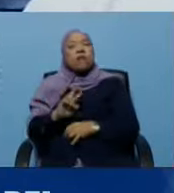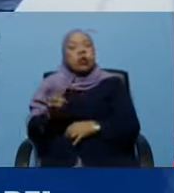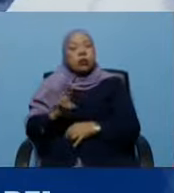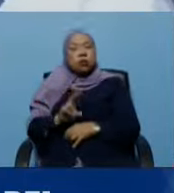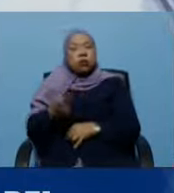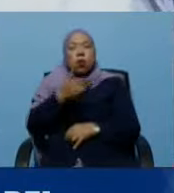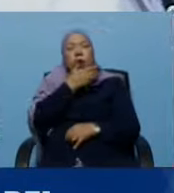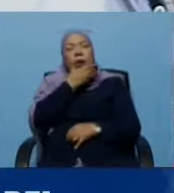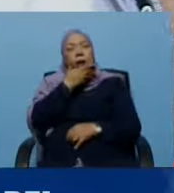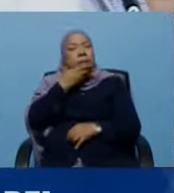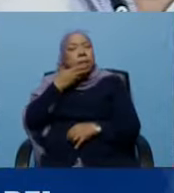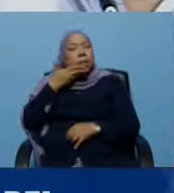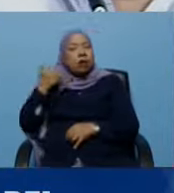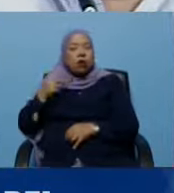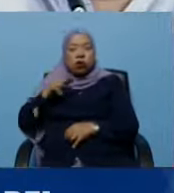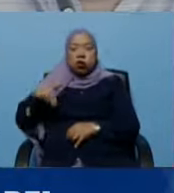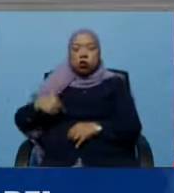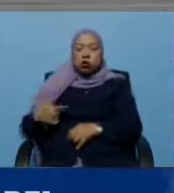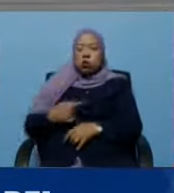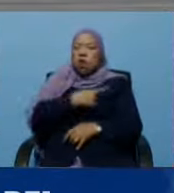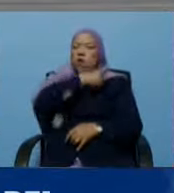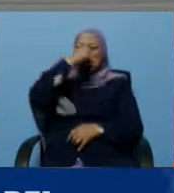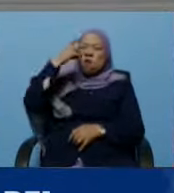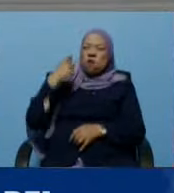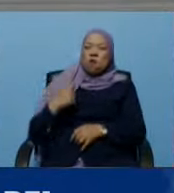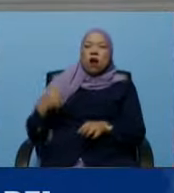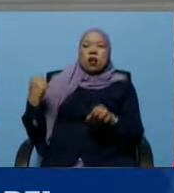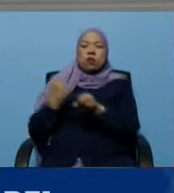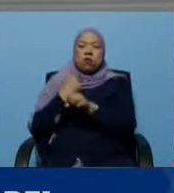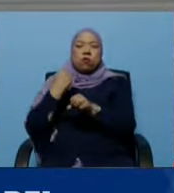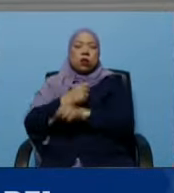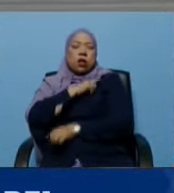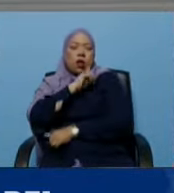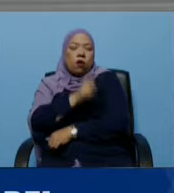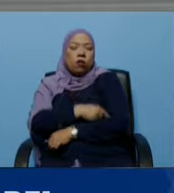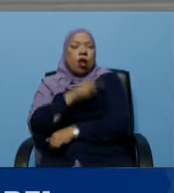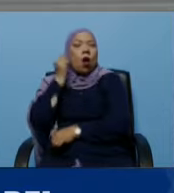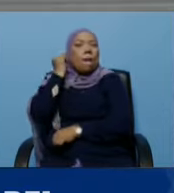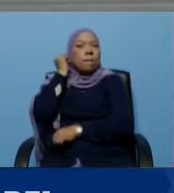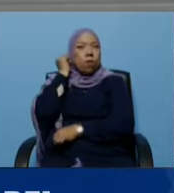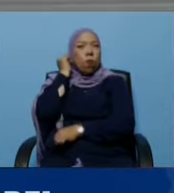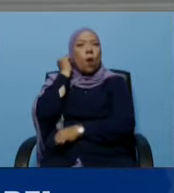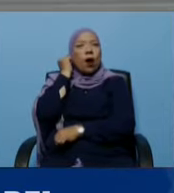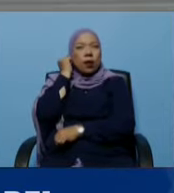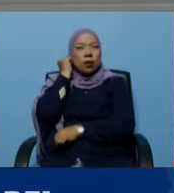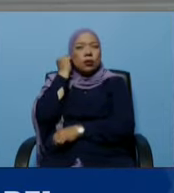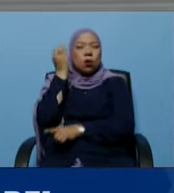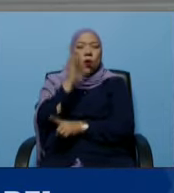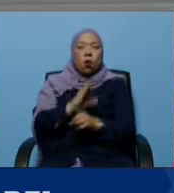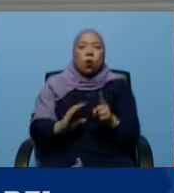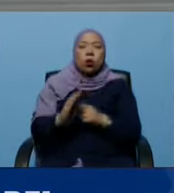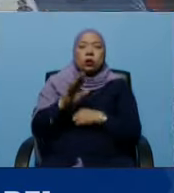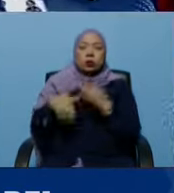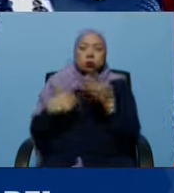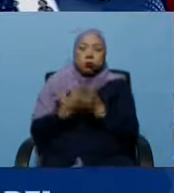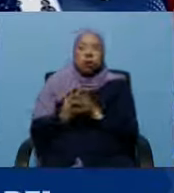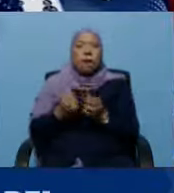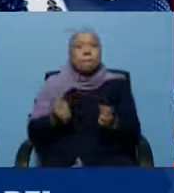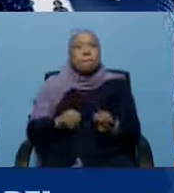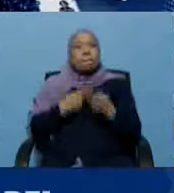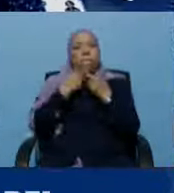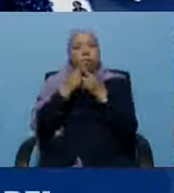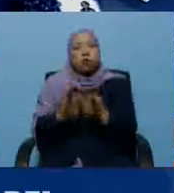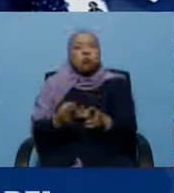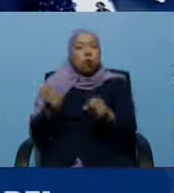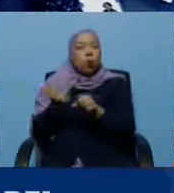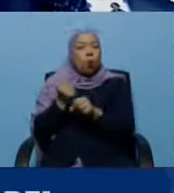venezolanos lo mejor de nosotros y de ustedes, mujeres. Sigamos cultivando esa voluntad,